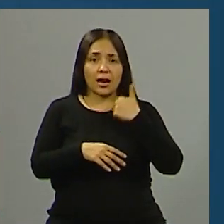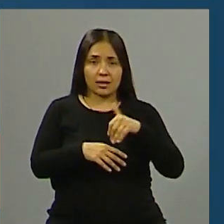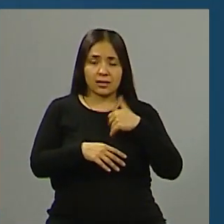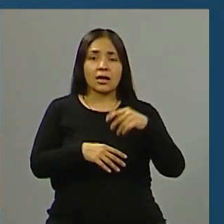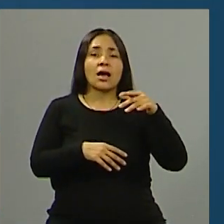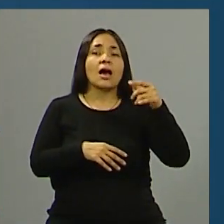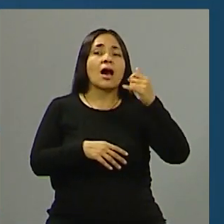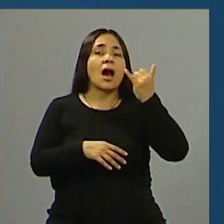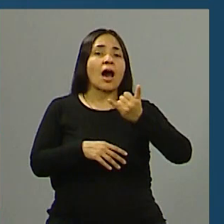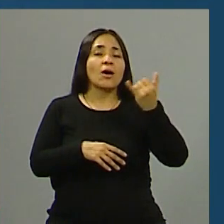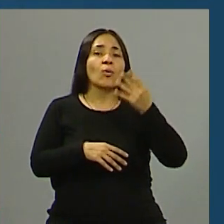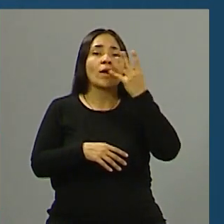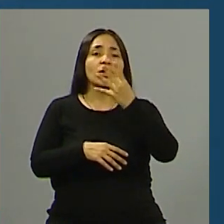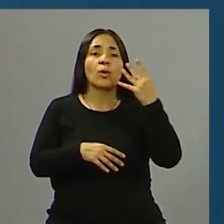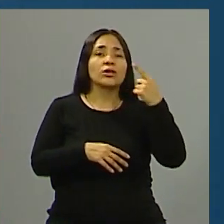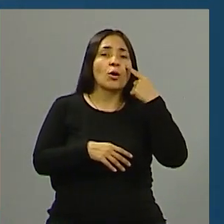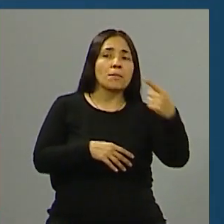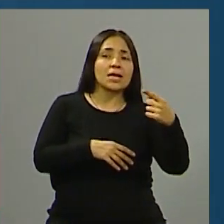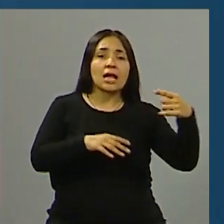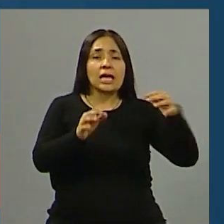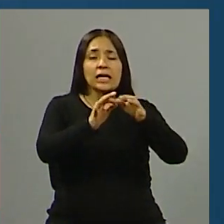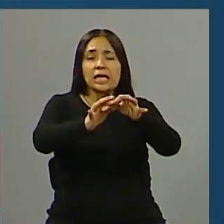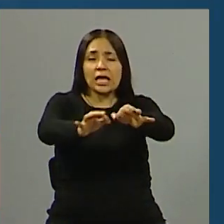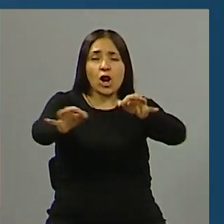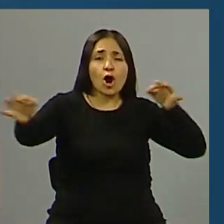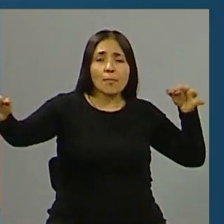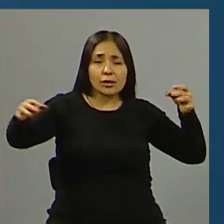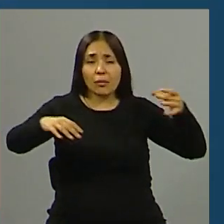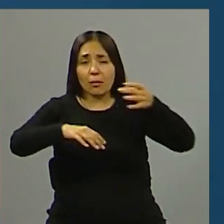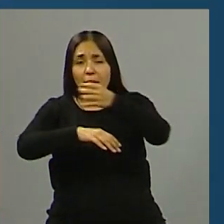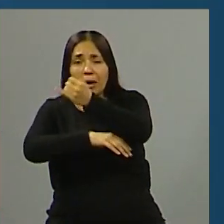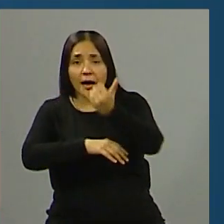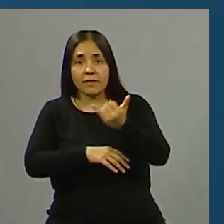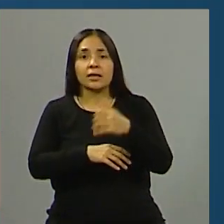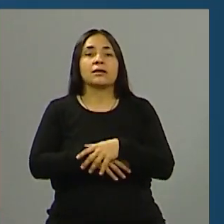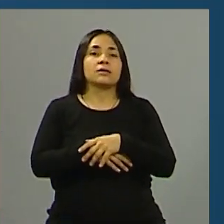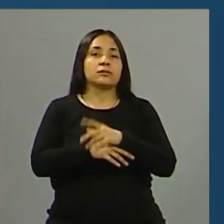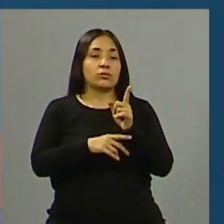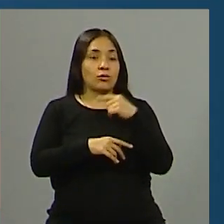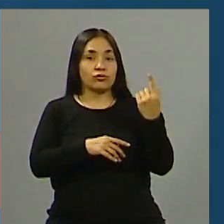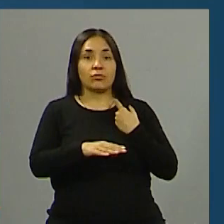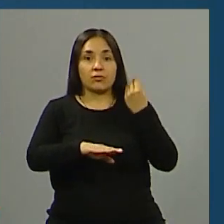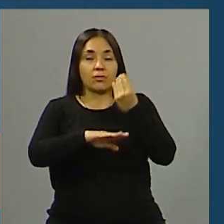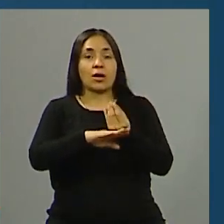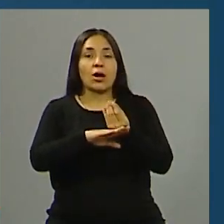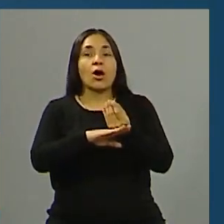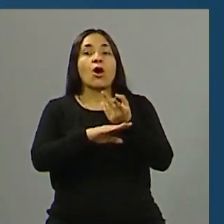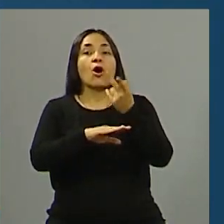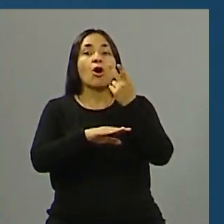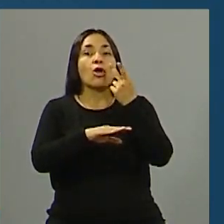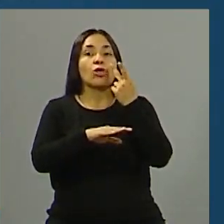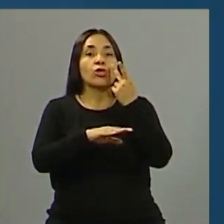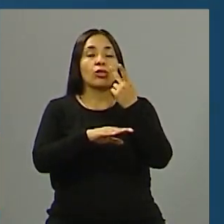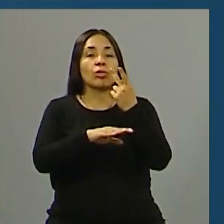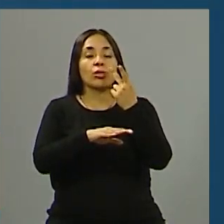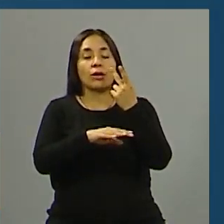vía y cuando nosotros asumimos había activos en el 2019 alrededor de 1.800 kilómetros